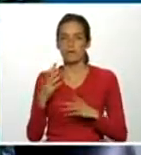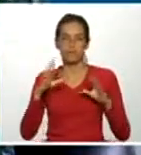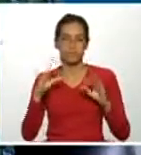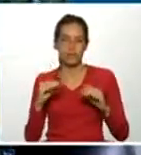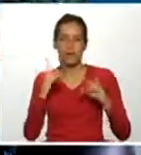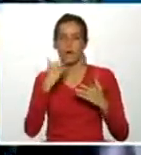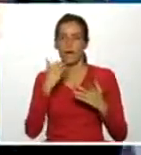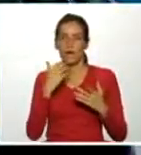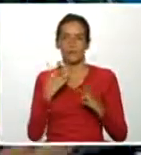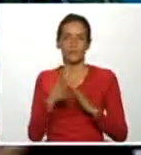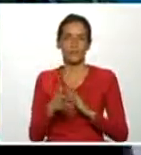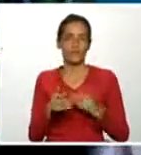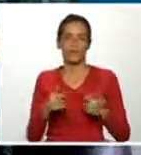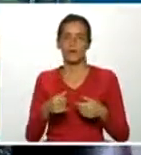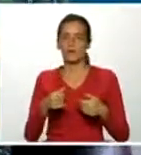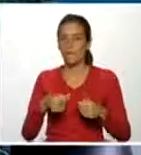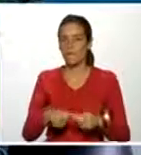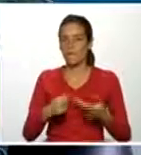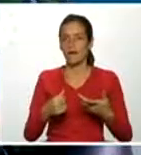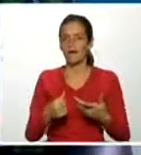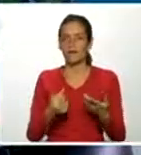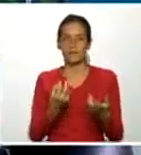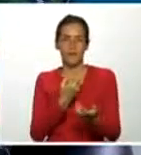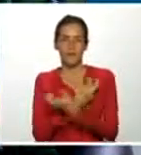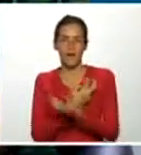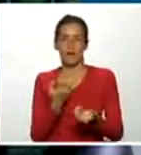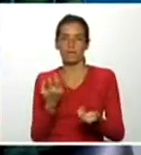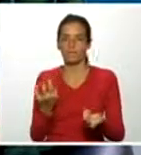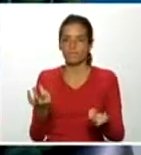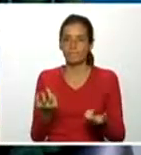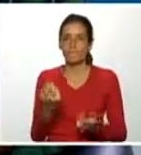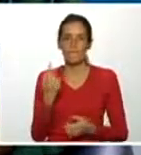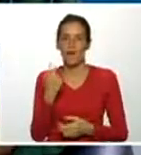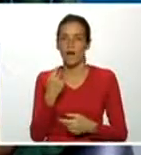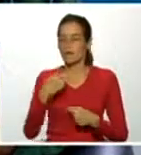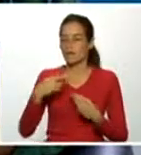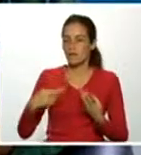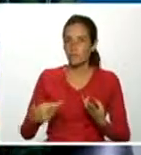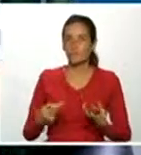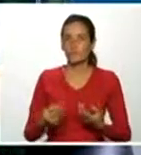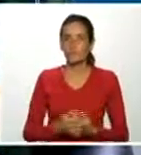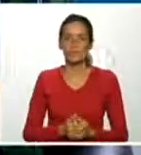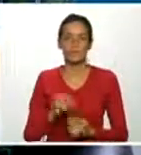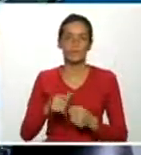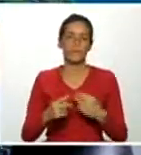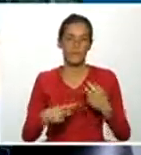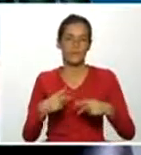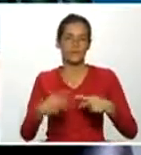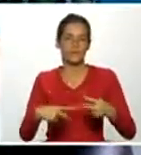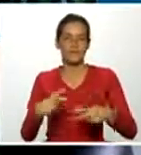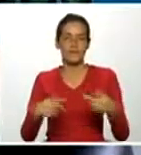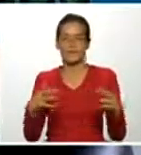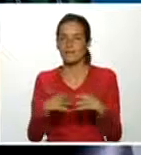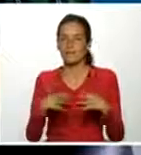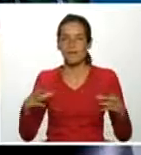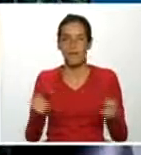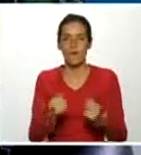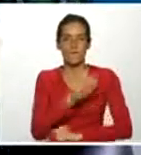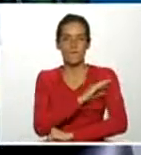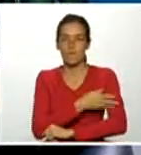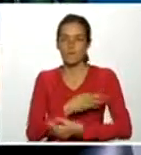apagados, estacionados, invisibilizados, faltos de recursos, y progresivamente toda la